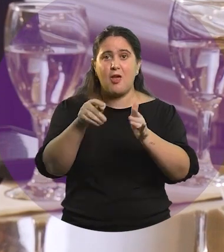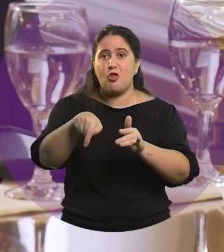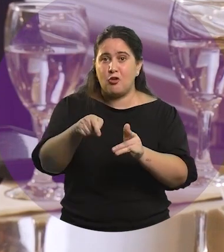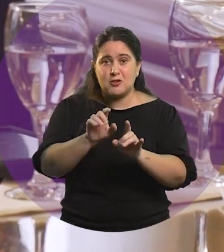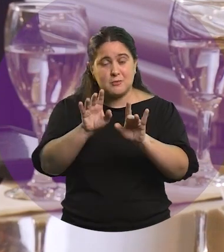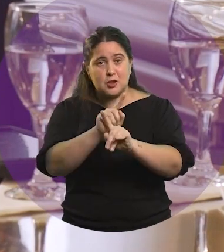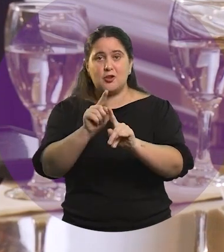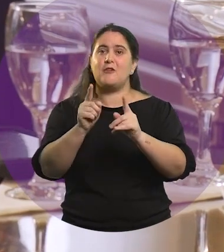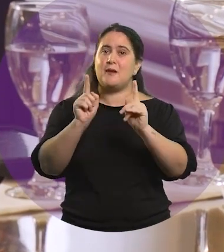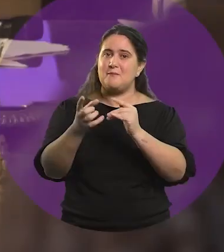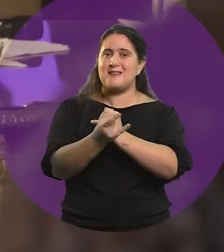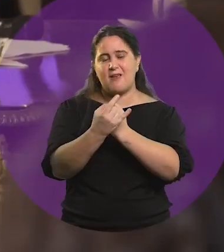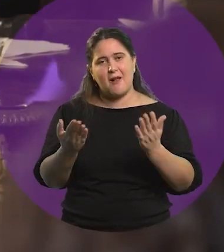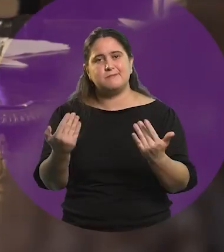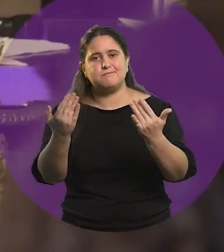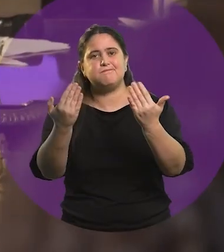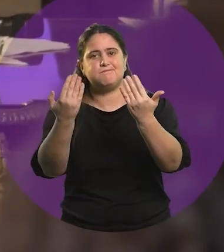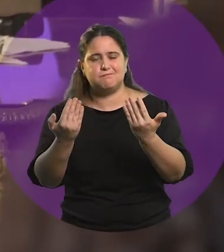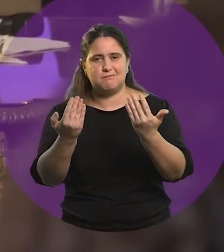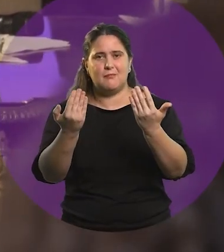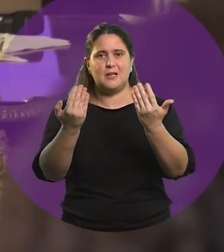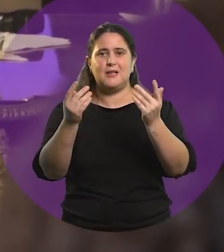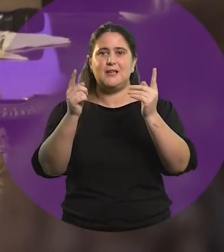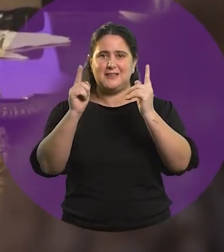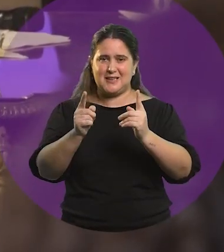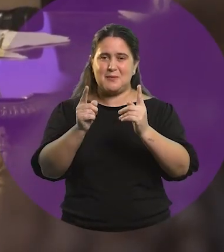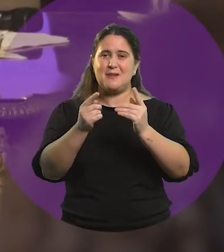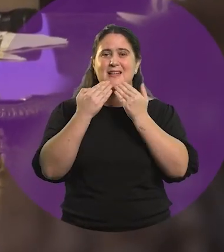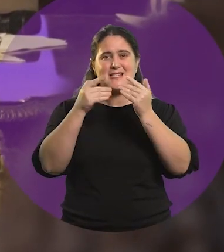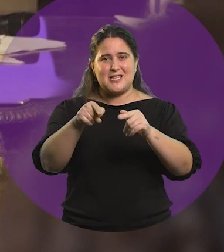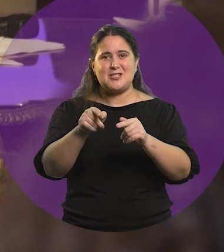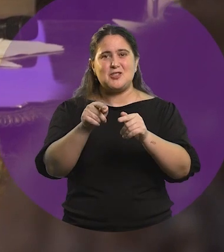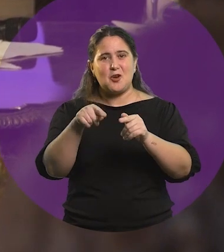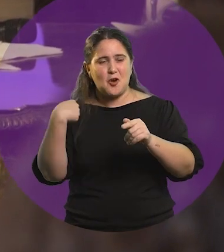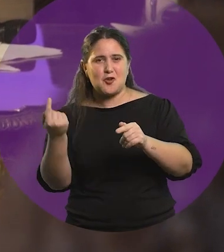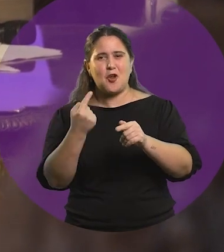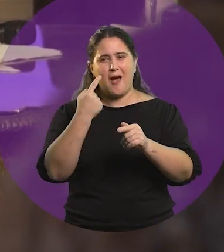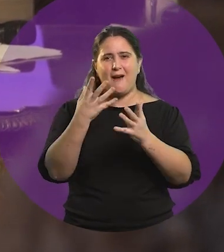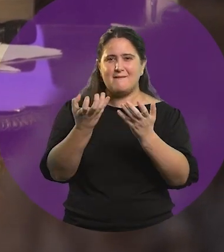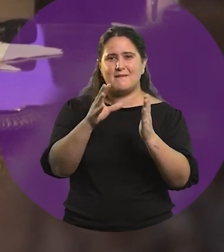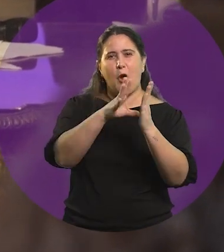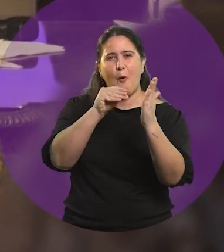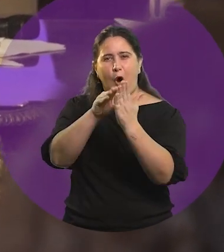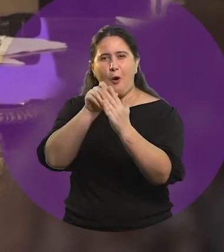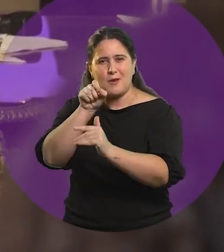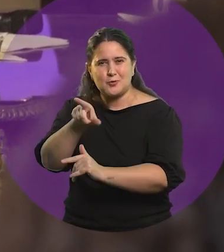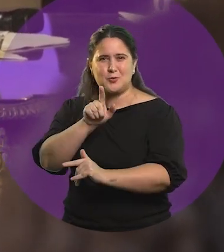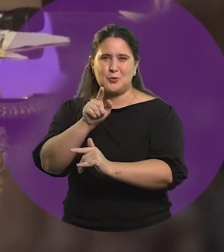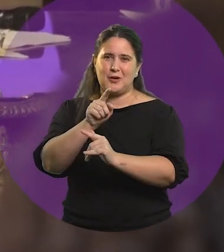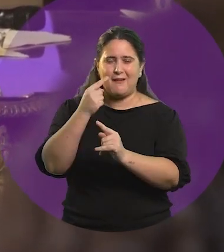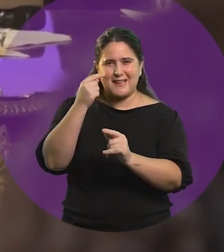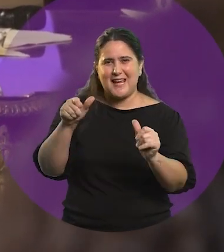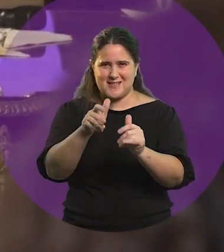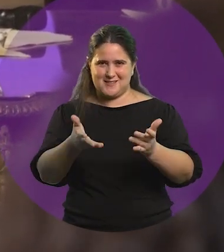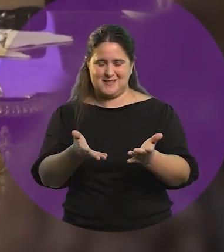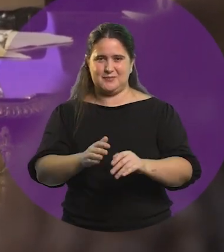además nos estimula y hace que tratemos de copiar de alguna manera los pasos